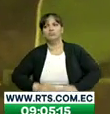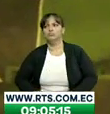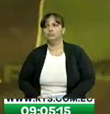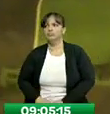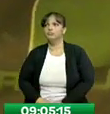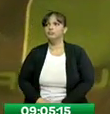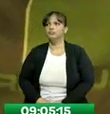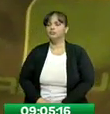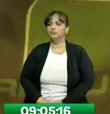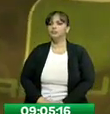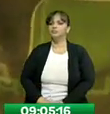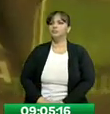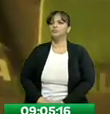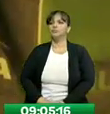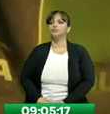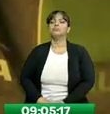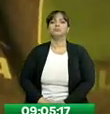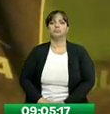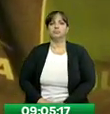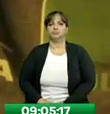por retiro